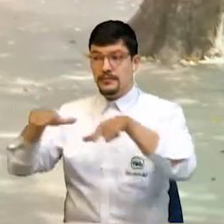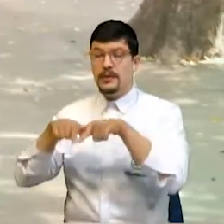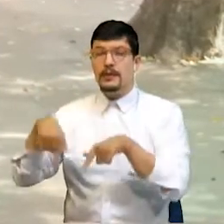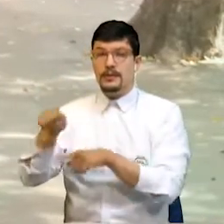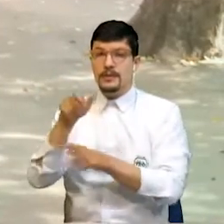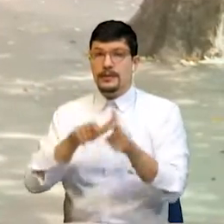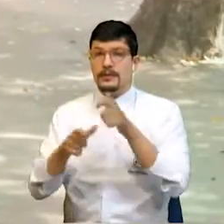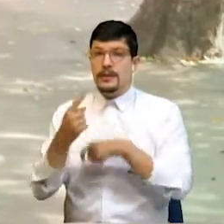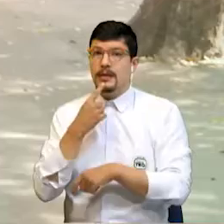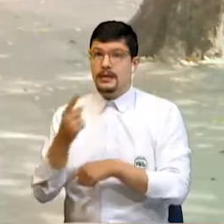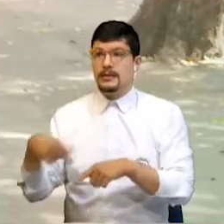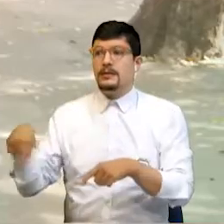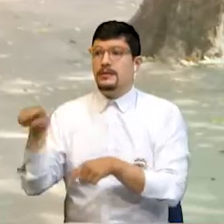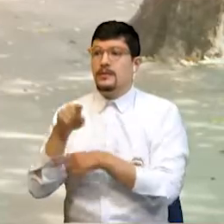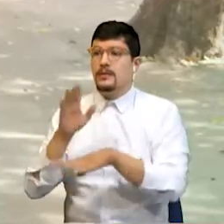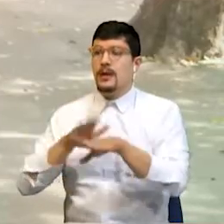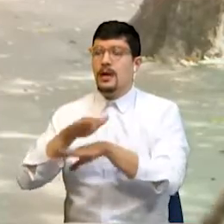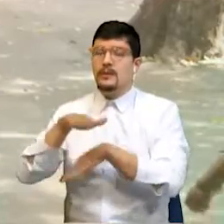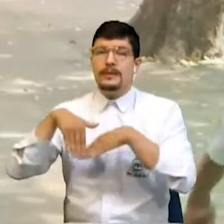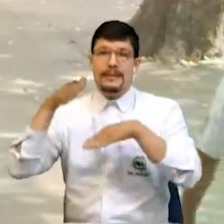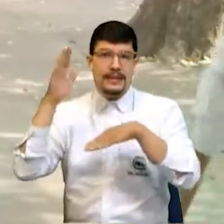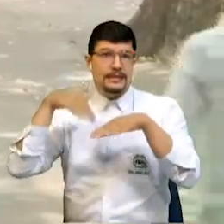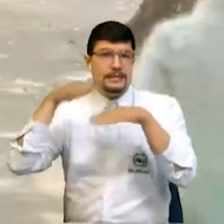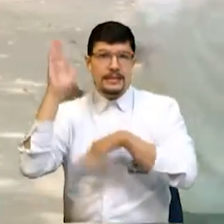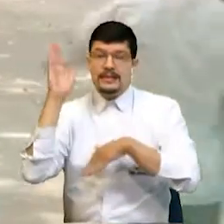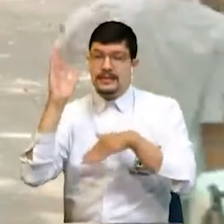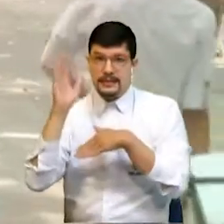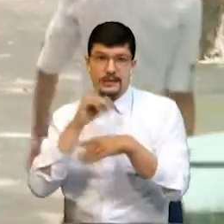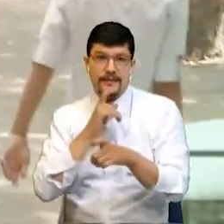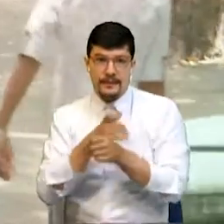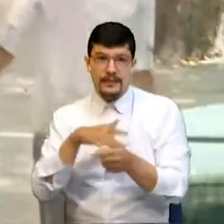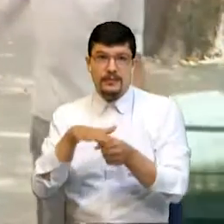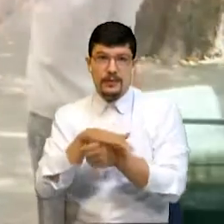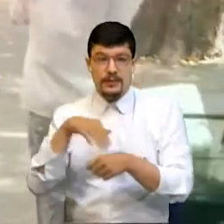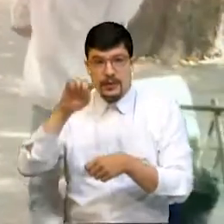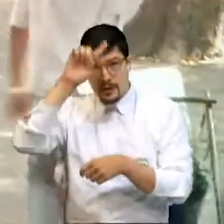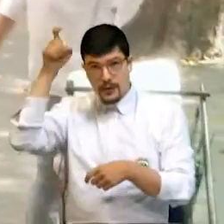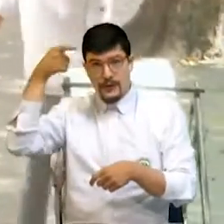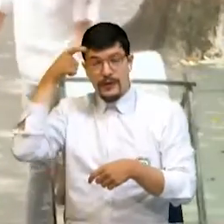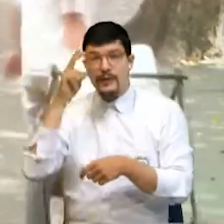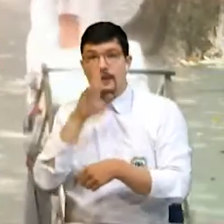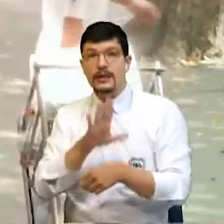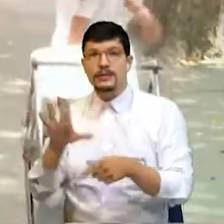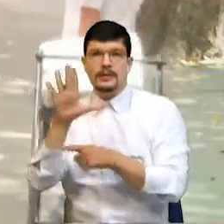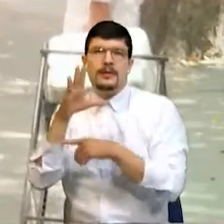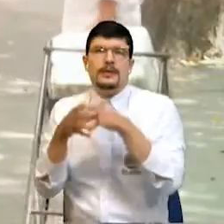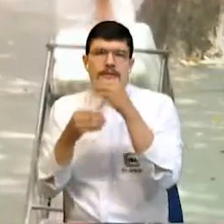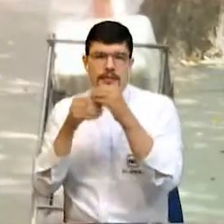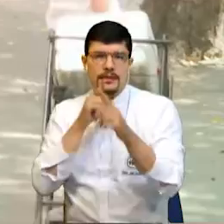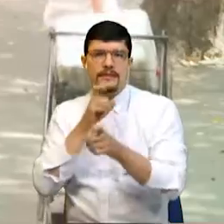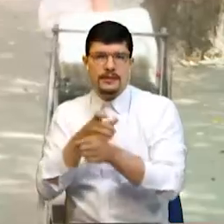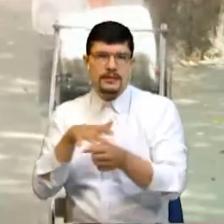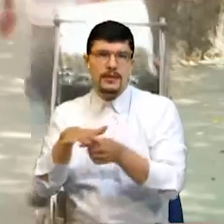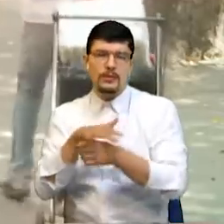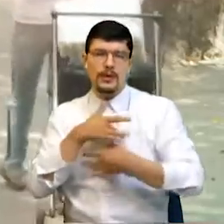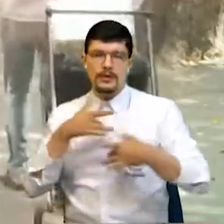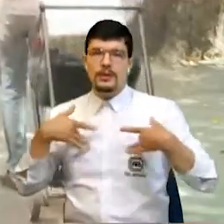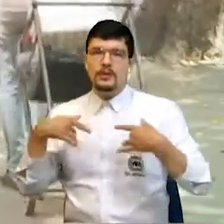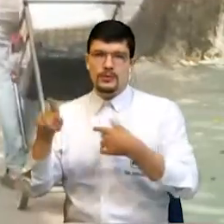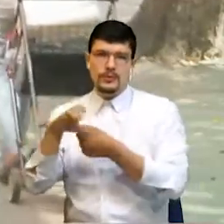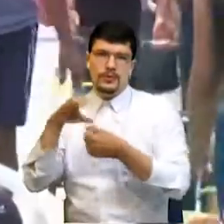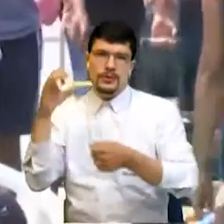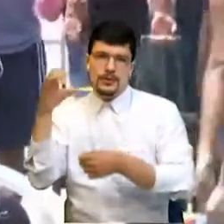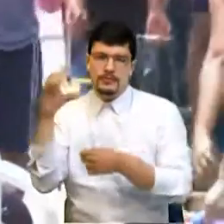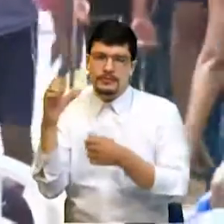señalado que estos venderían más costos para el gobierno nacional y también que agudizaría la crisis de salud que se vive en cúcuta